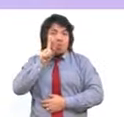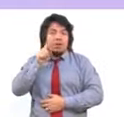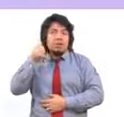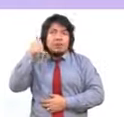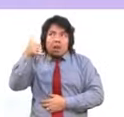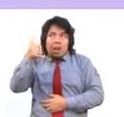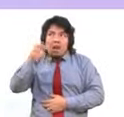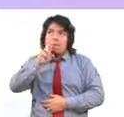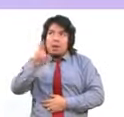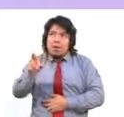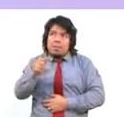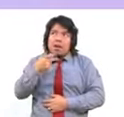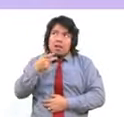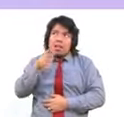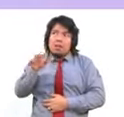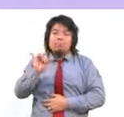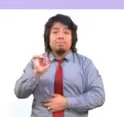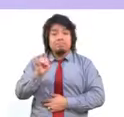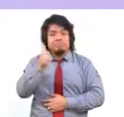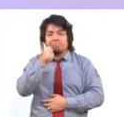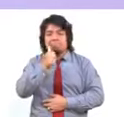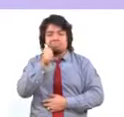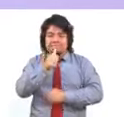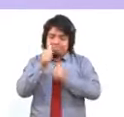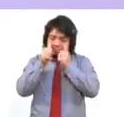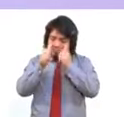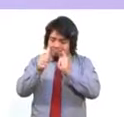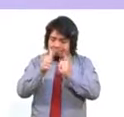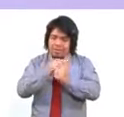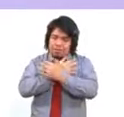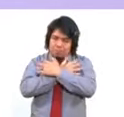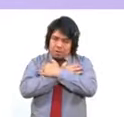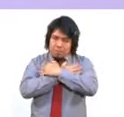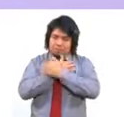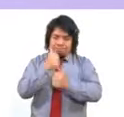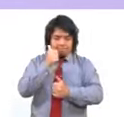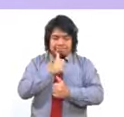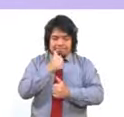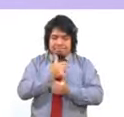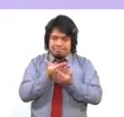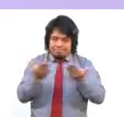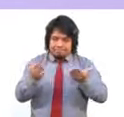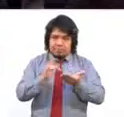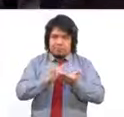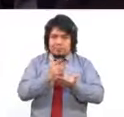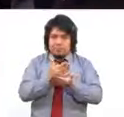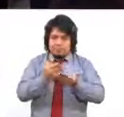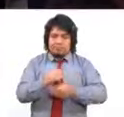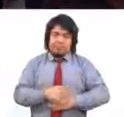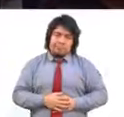les vamos a brindar sobre todo una atención cálida y especializada. Gracias, es cuanto.